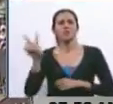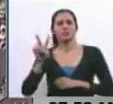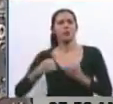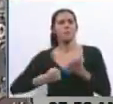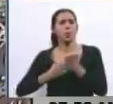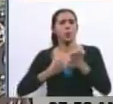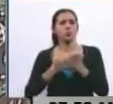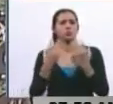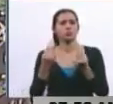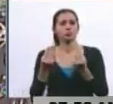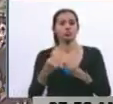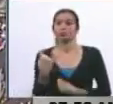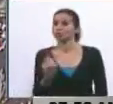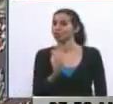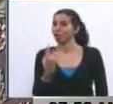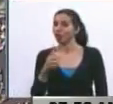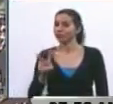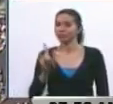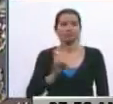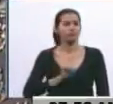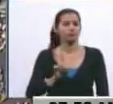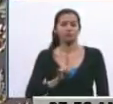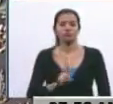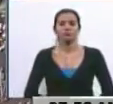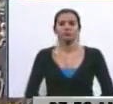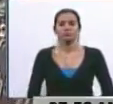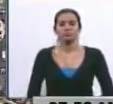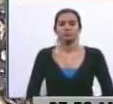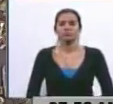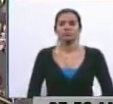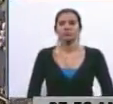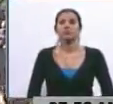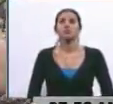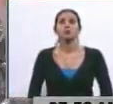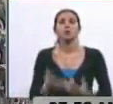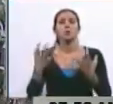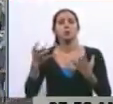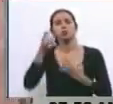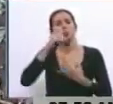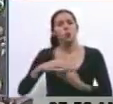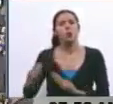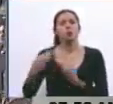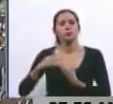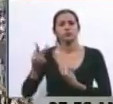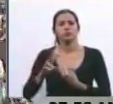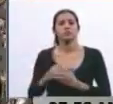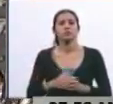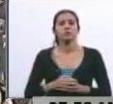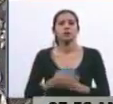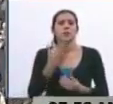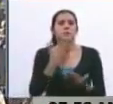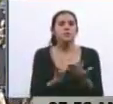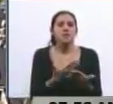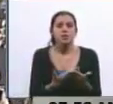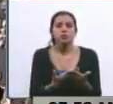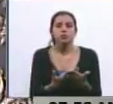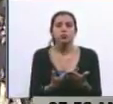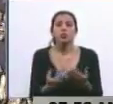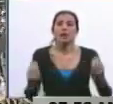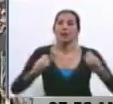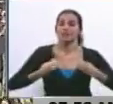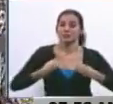y no estamos solos, no estamos solos, estamos con cientos de pueblos que abogan por la vida en este planeta,